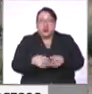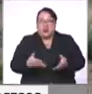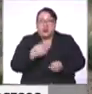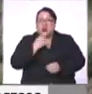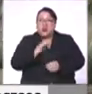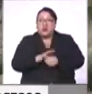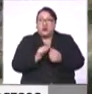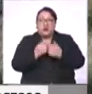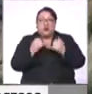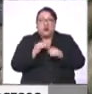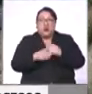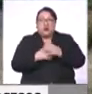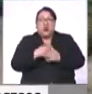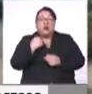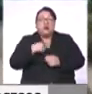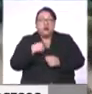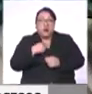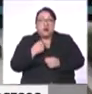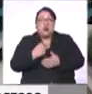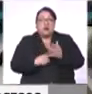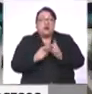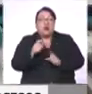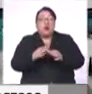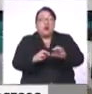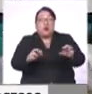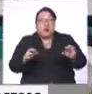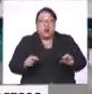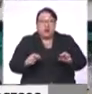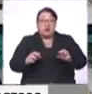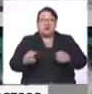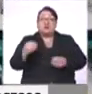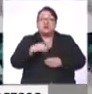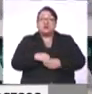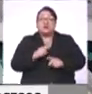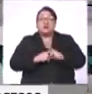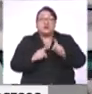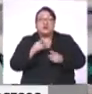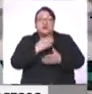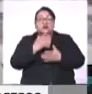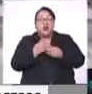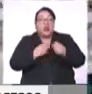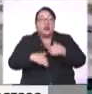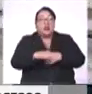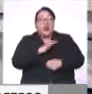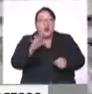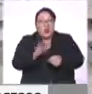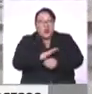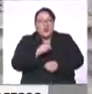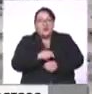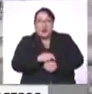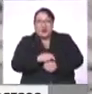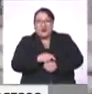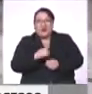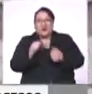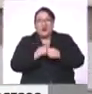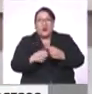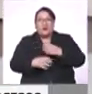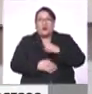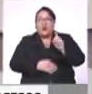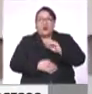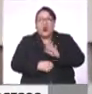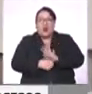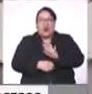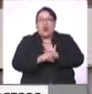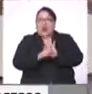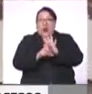con informar a las municipalidades y a los pobladores involucrados en los casos de terrenos ocupados por posesiones